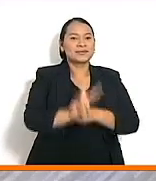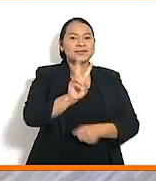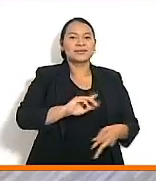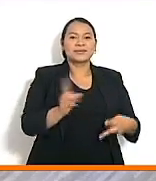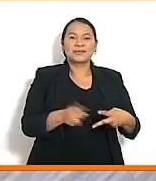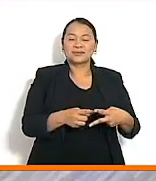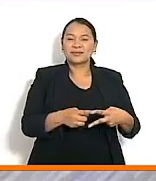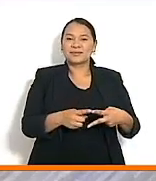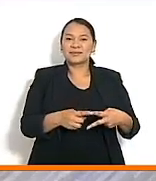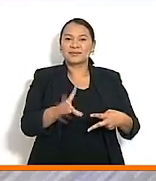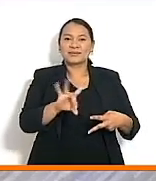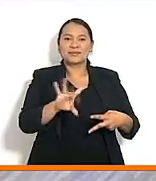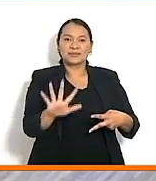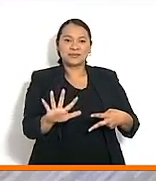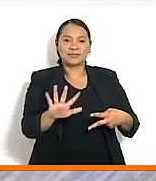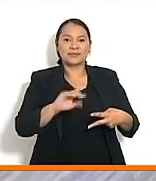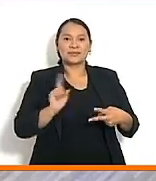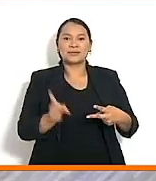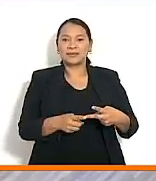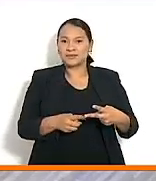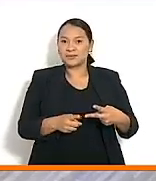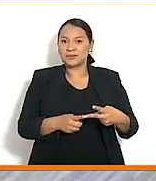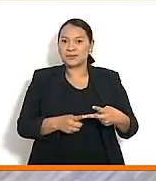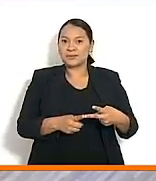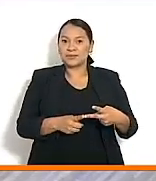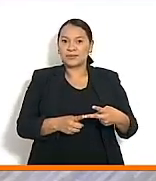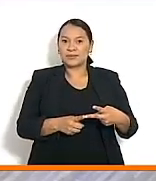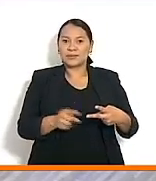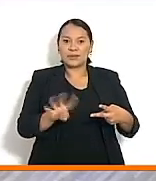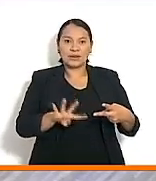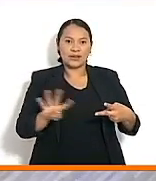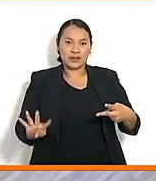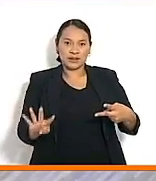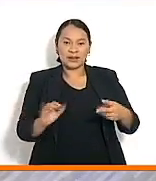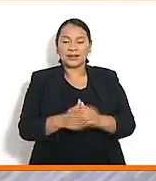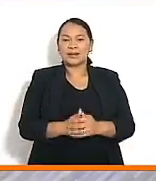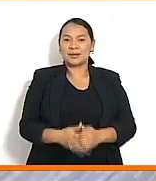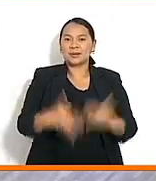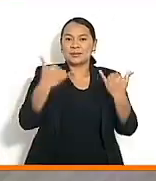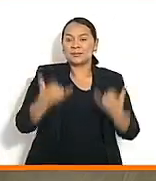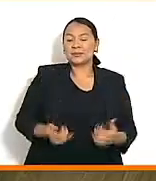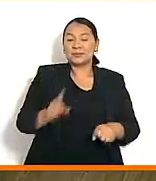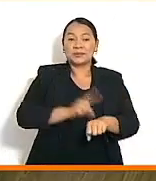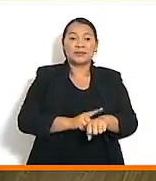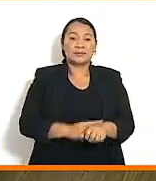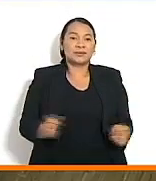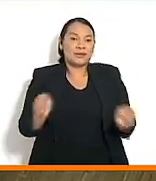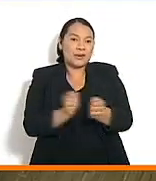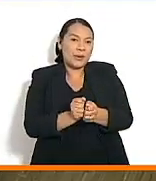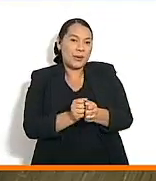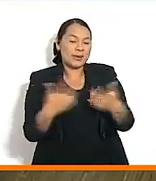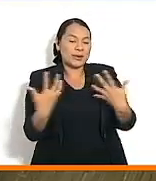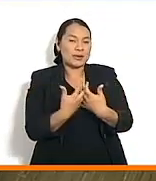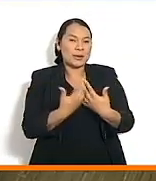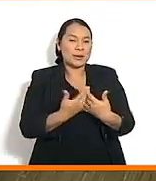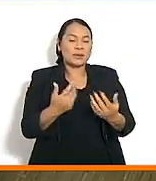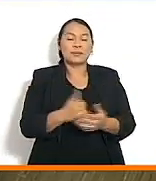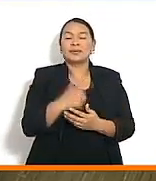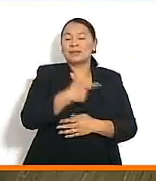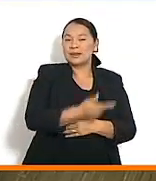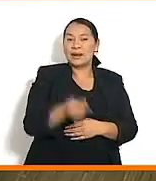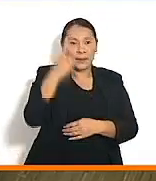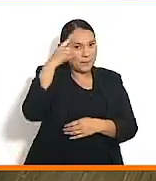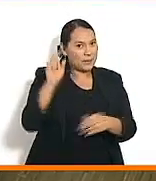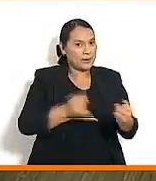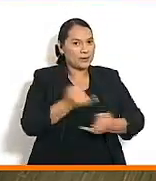posición 1, 85. Posición 2, 44. Ahora nos trasladamos al otro lado del set para pegar y ganar